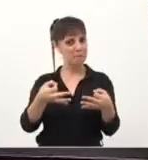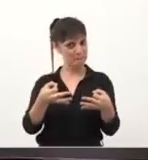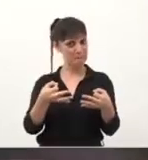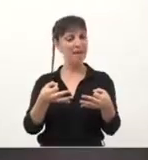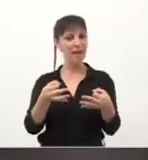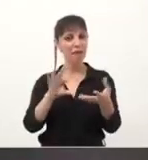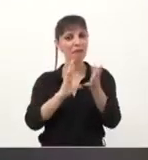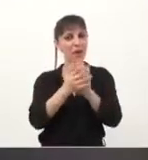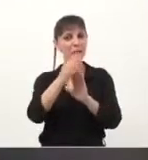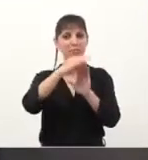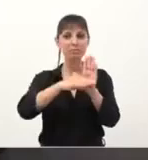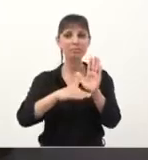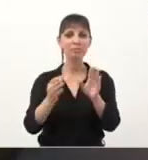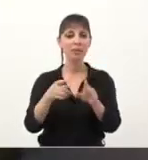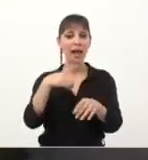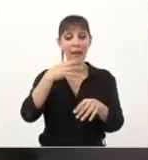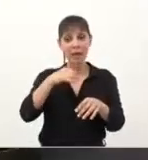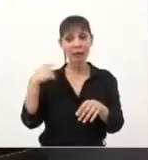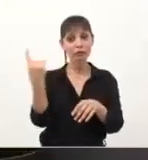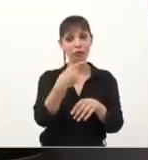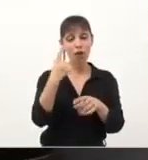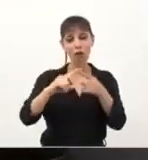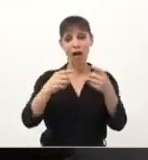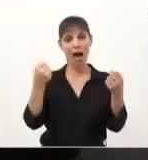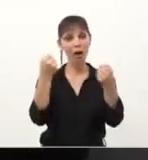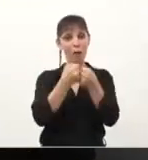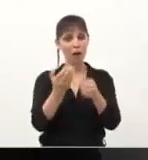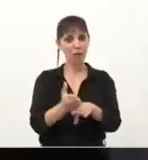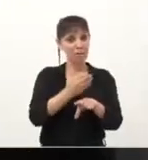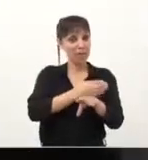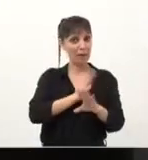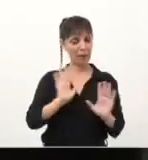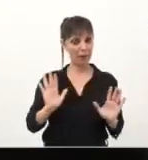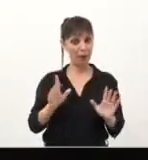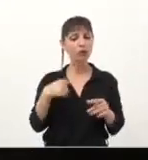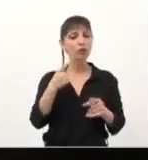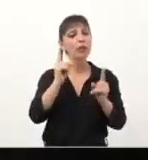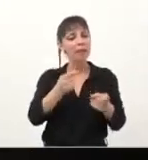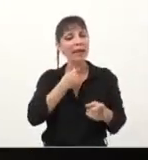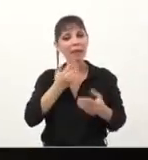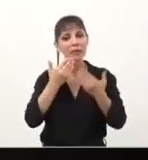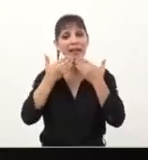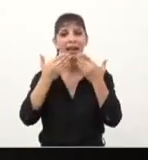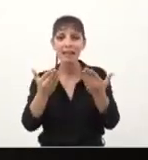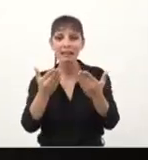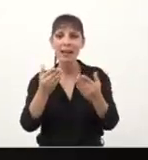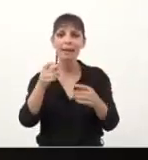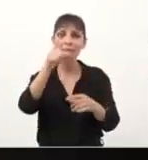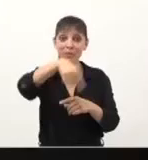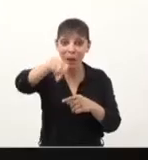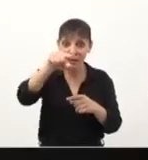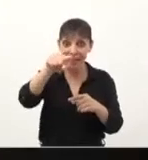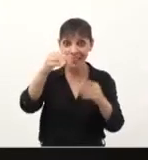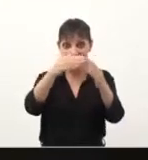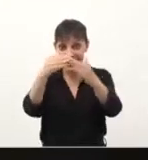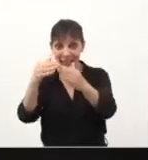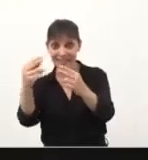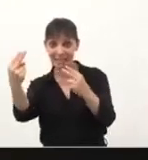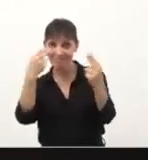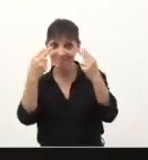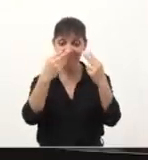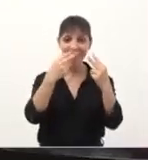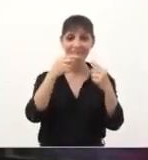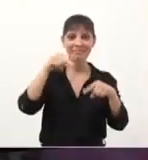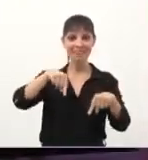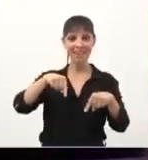que acordaron todos? Todo esto está acordado. Nosotros queremos también agradecerles a ustedes que están en casa, que nos están viendo, que están